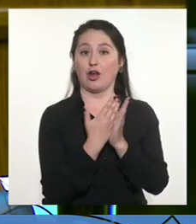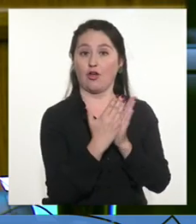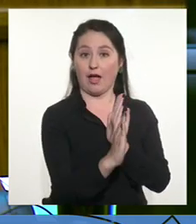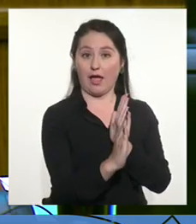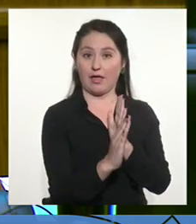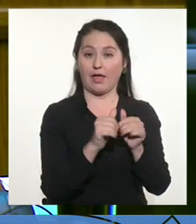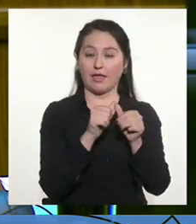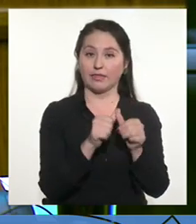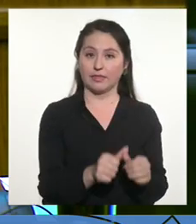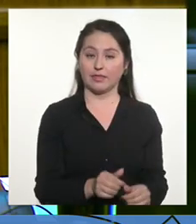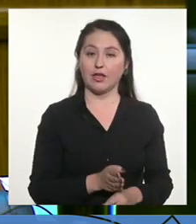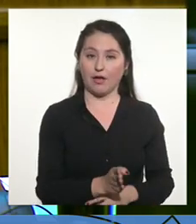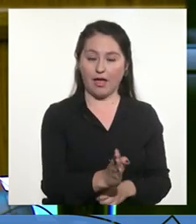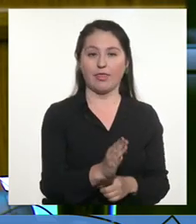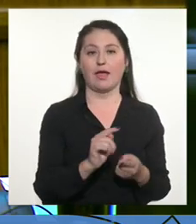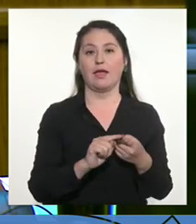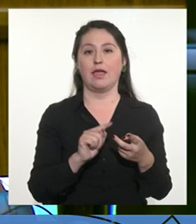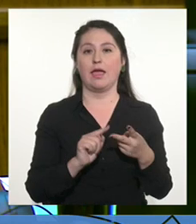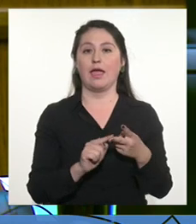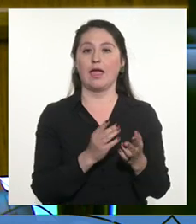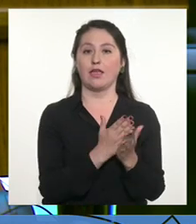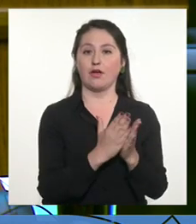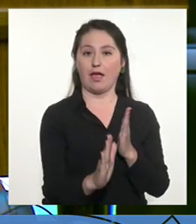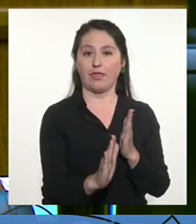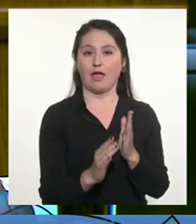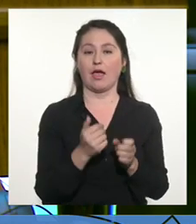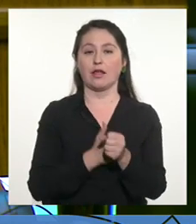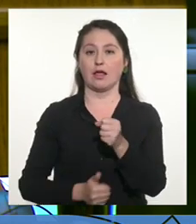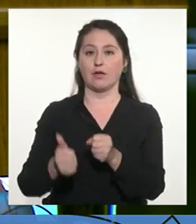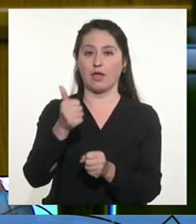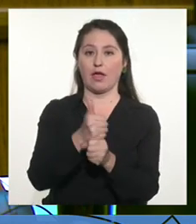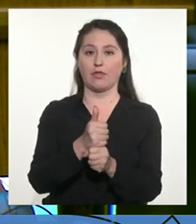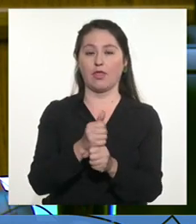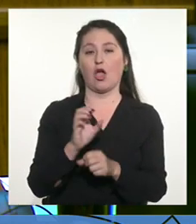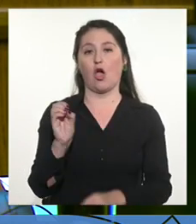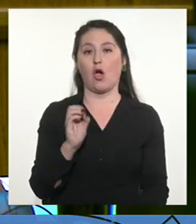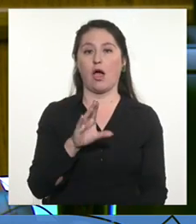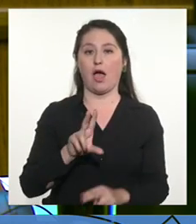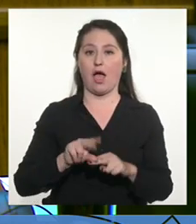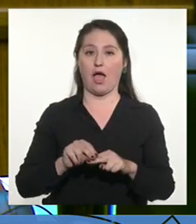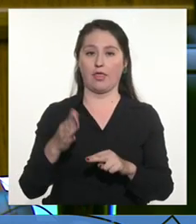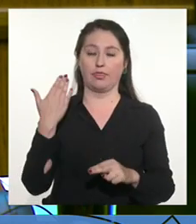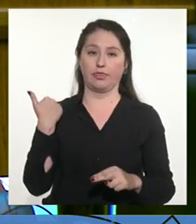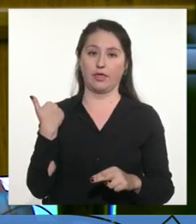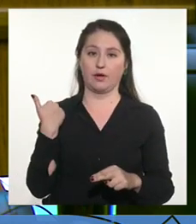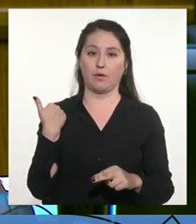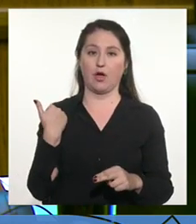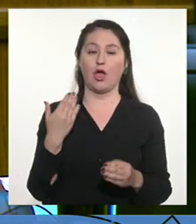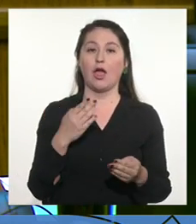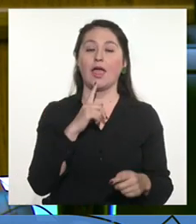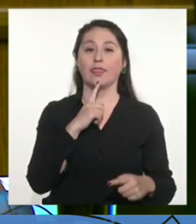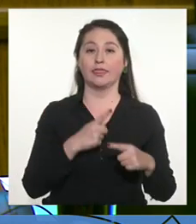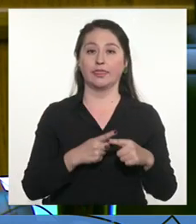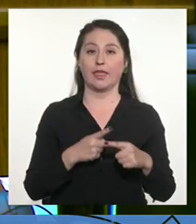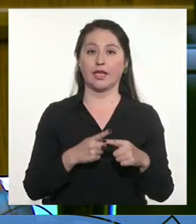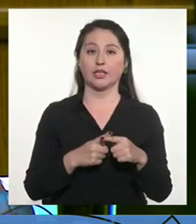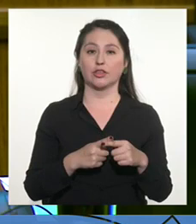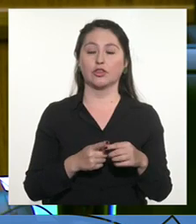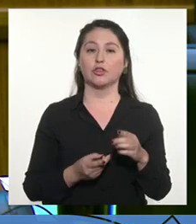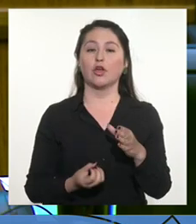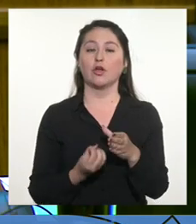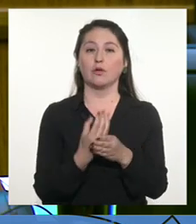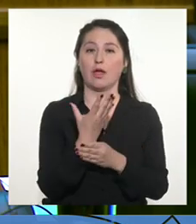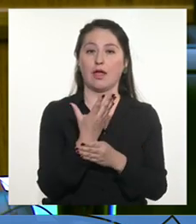tácitamente obsoletas o caducas textos originales consolidados o